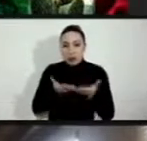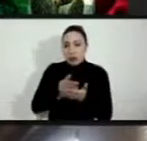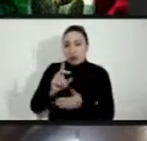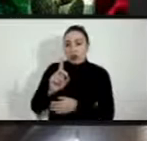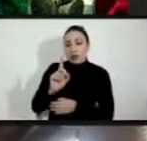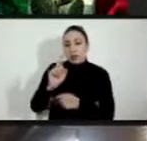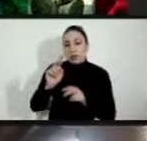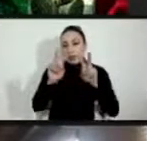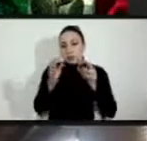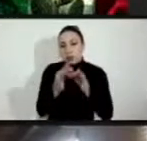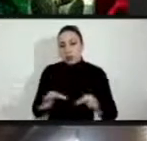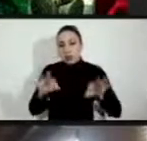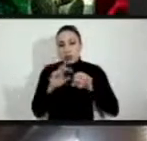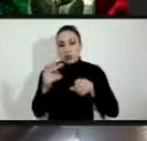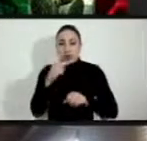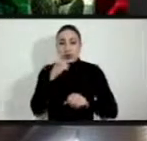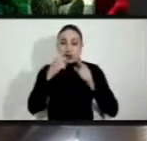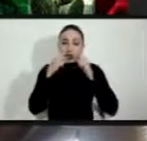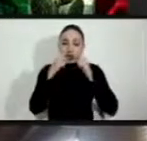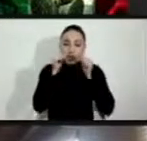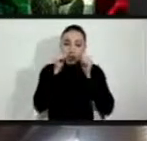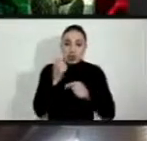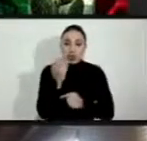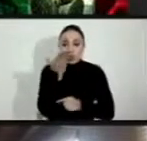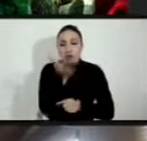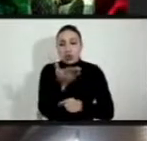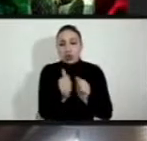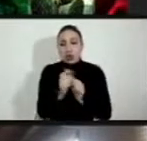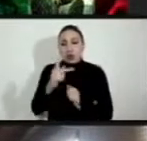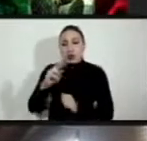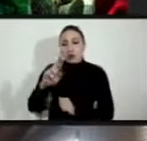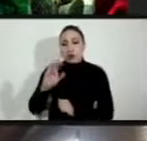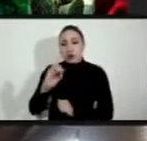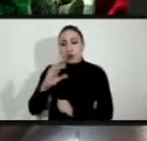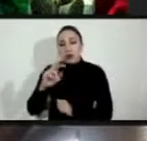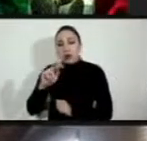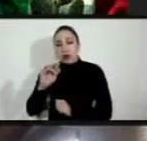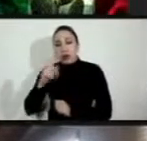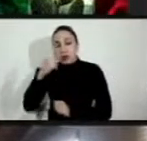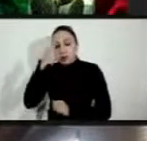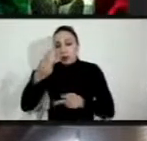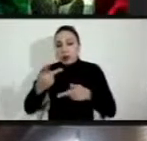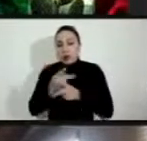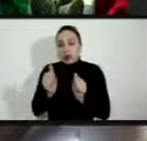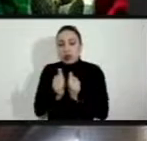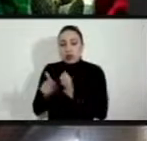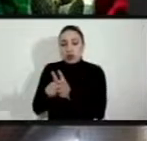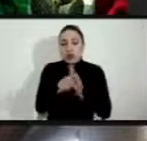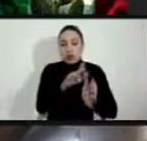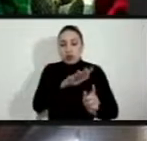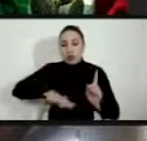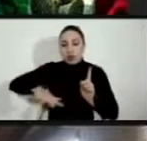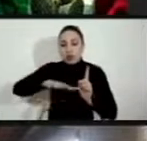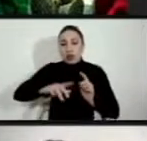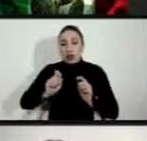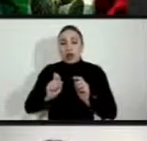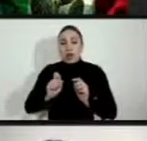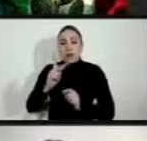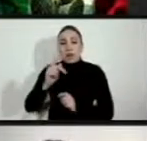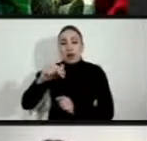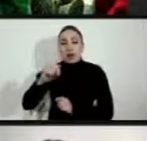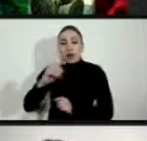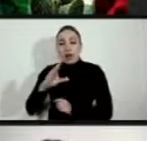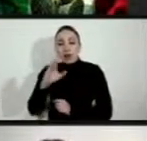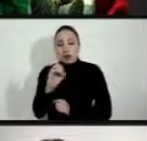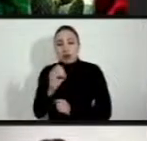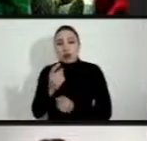de la Ciudad de México en la renovación de la administración de la unidad habitacional Pantaco en la colonia Jagüey de la demarcación territorial de Azcapotzalco, toda vez que no